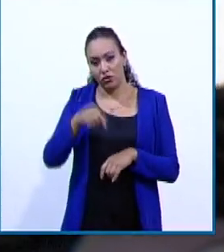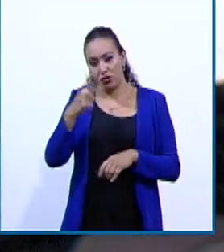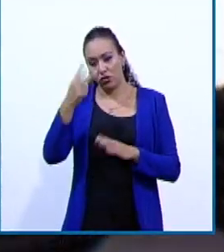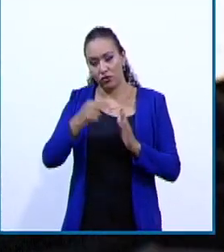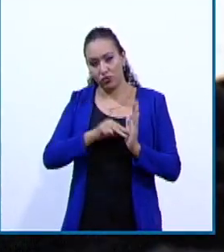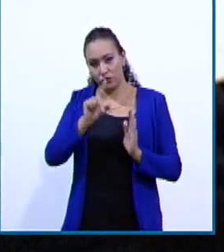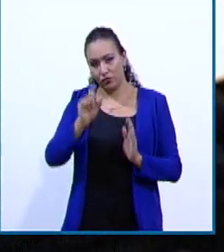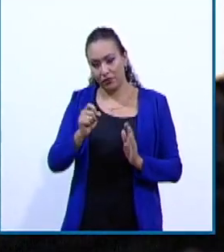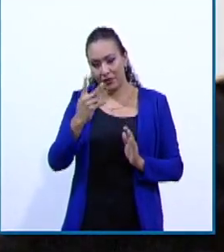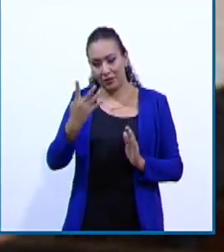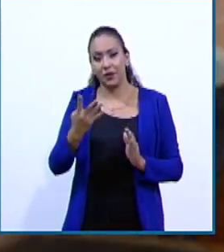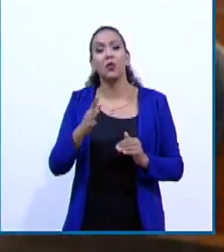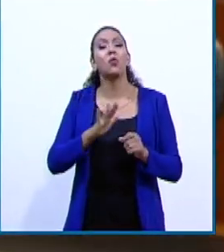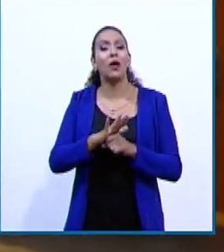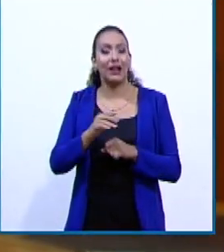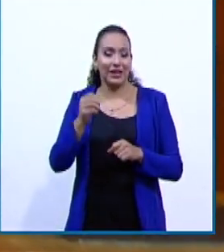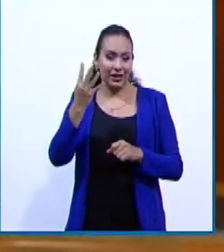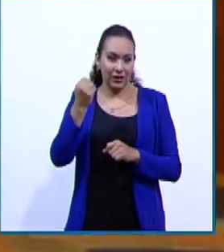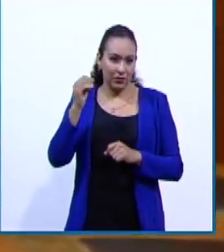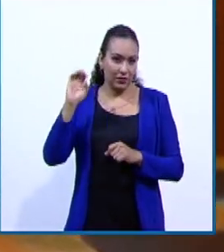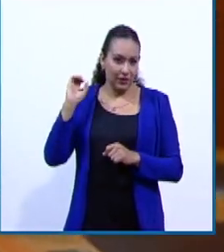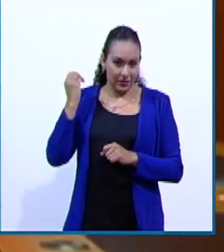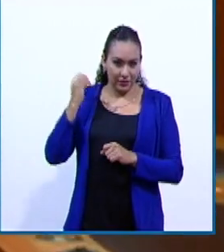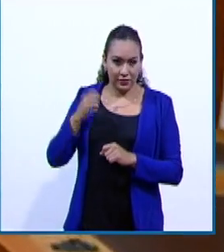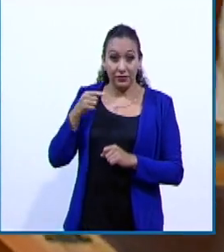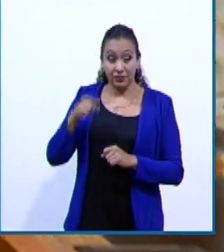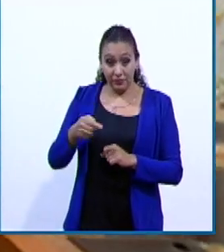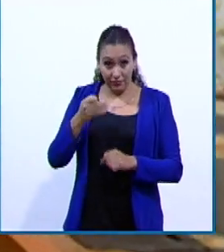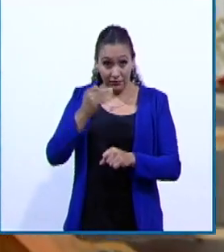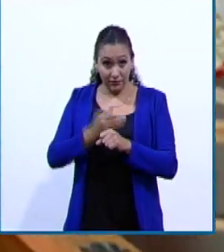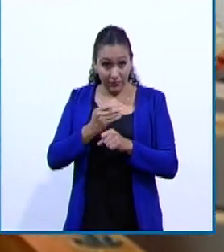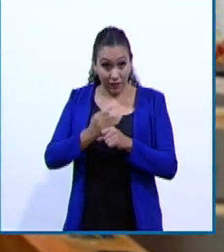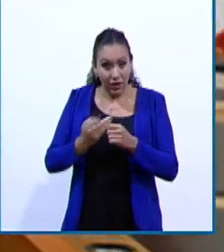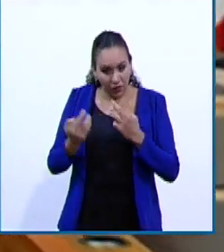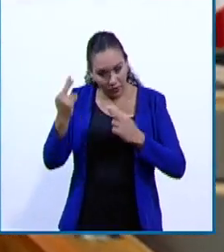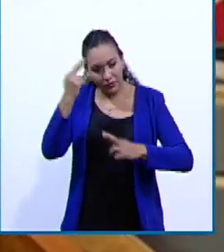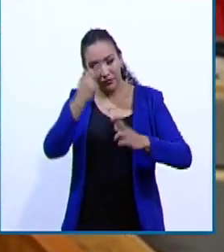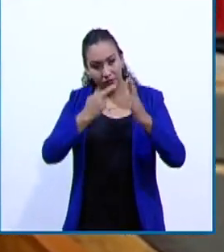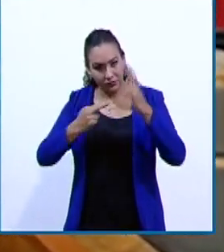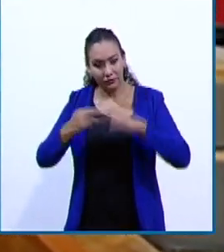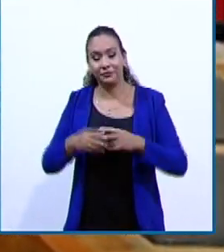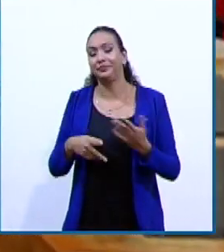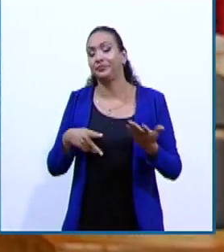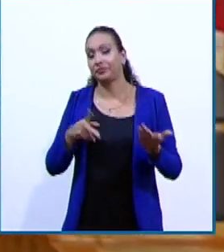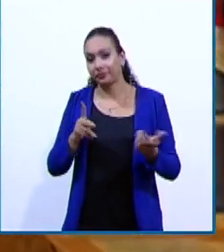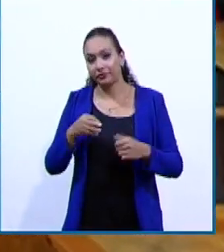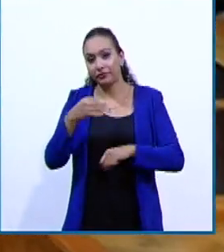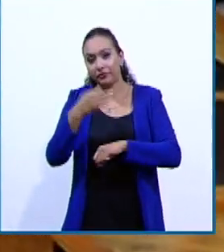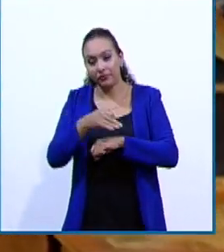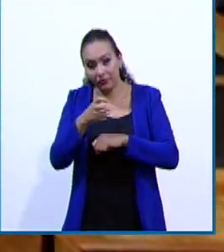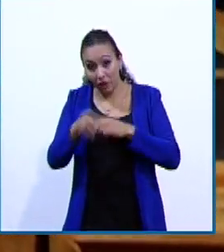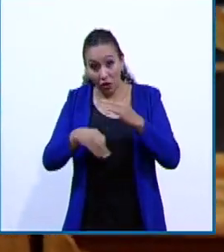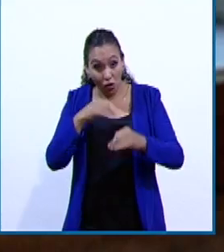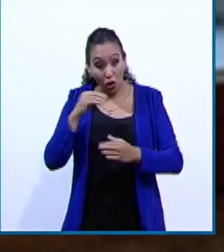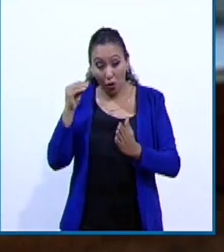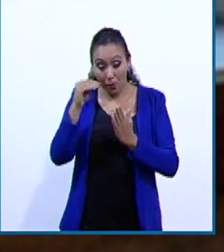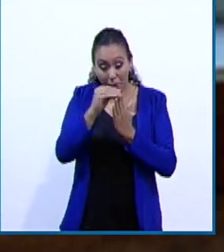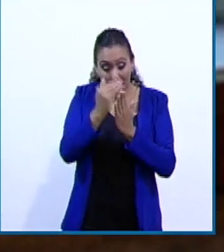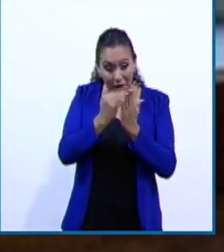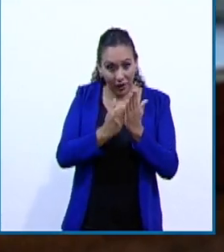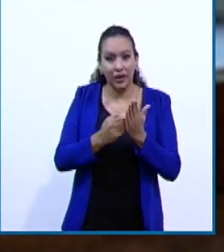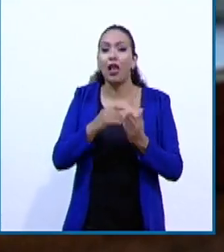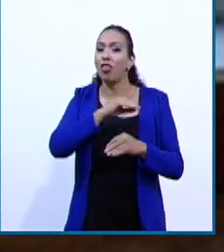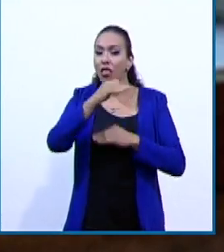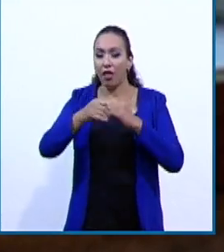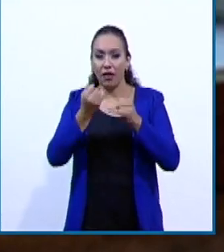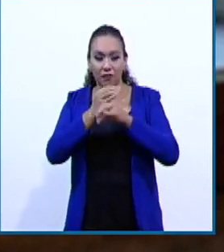21/2024 del pasado 9 de octubre se encuentran en vías de cumplimiento, por lo que todo avance se hará del conocimiento de las personas